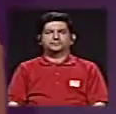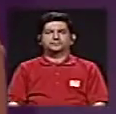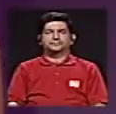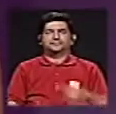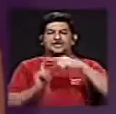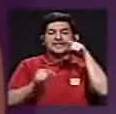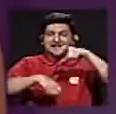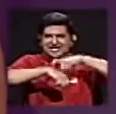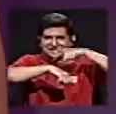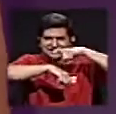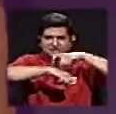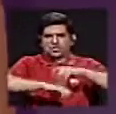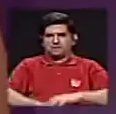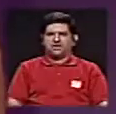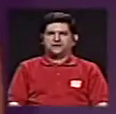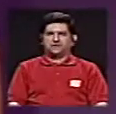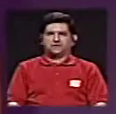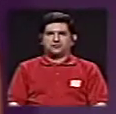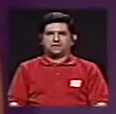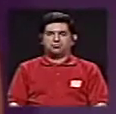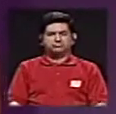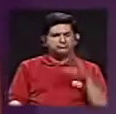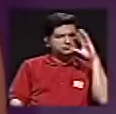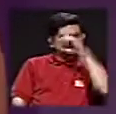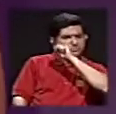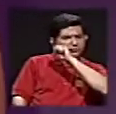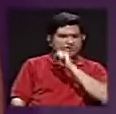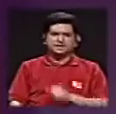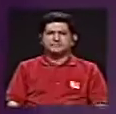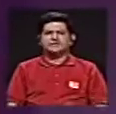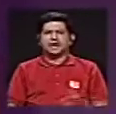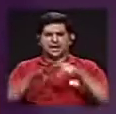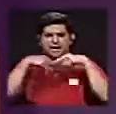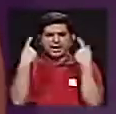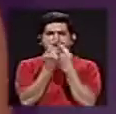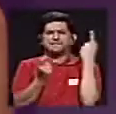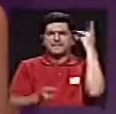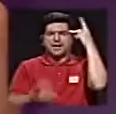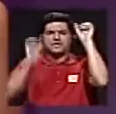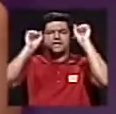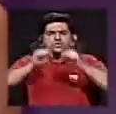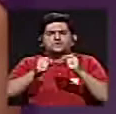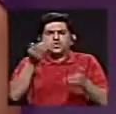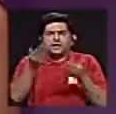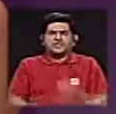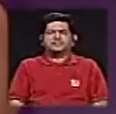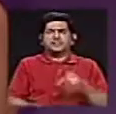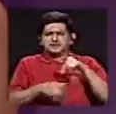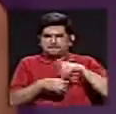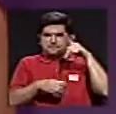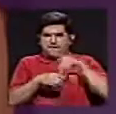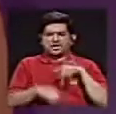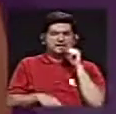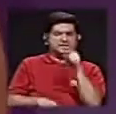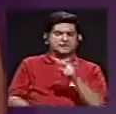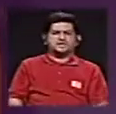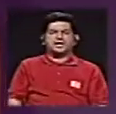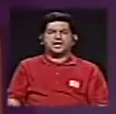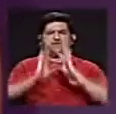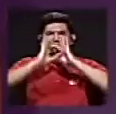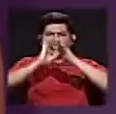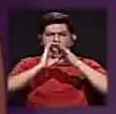partir de ahí se vio cuáles eran entonces los partidos políticos que podrían formar parte de esta coalición